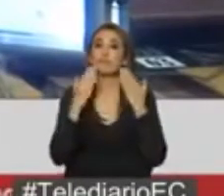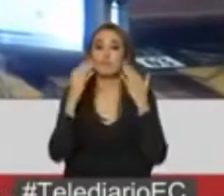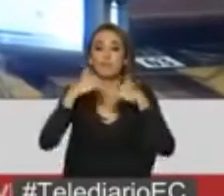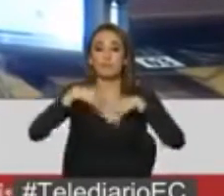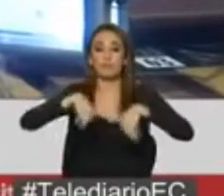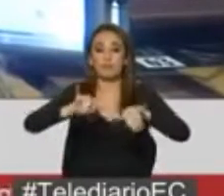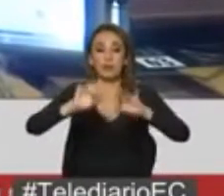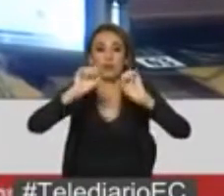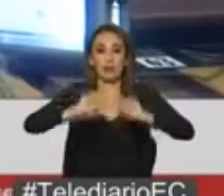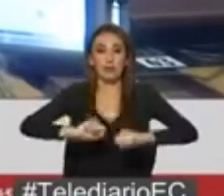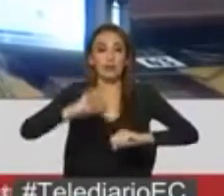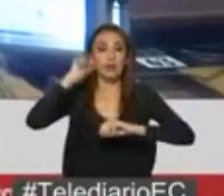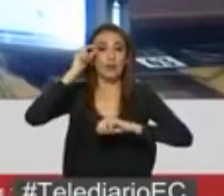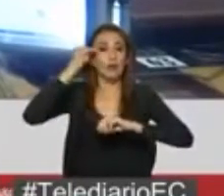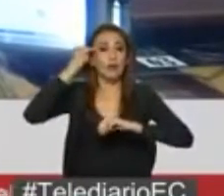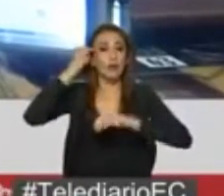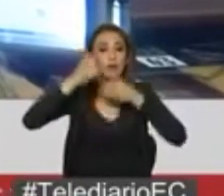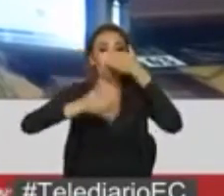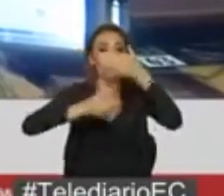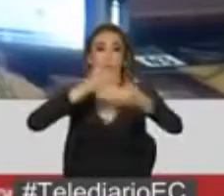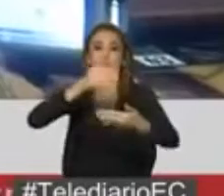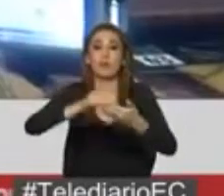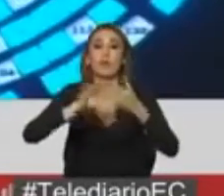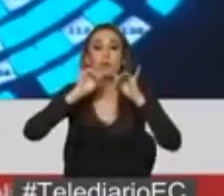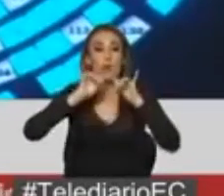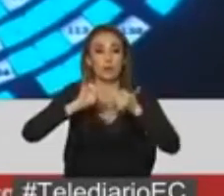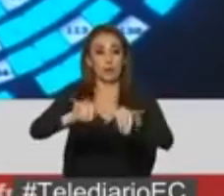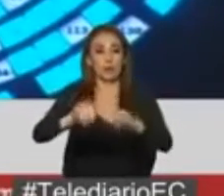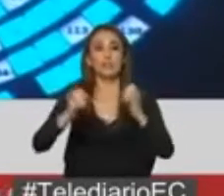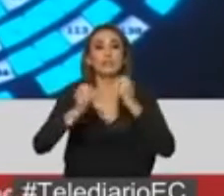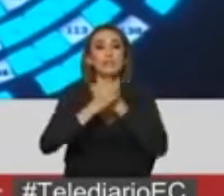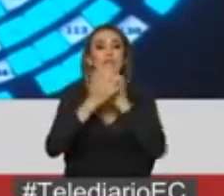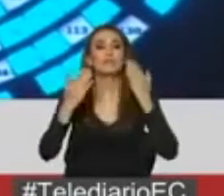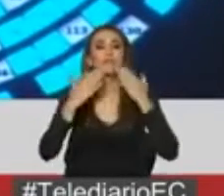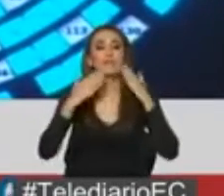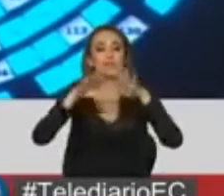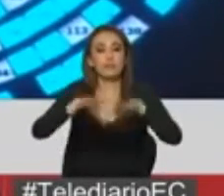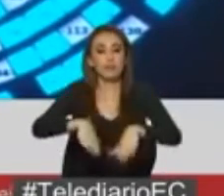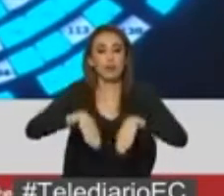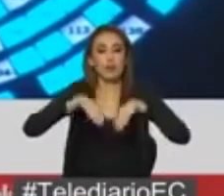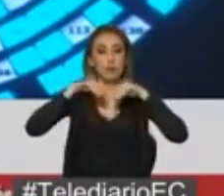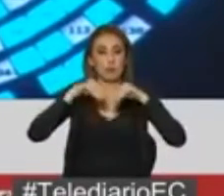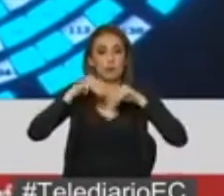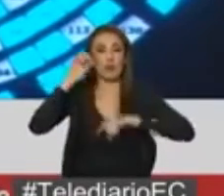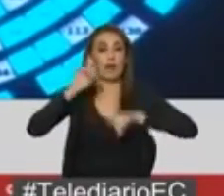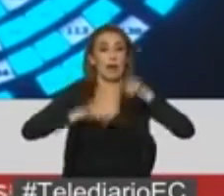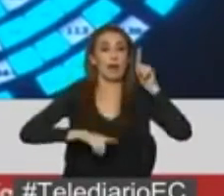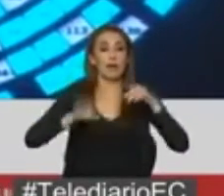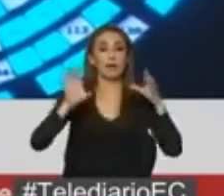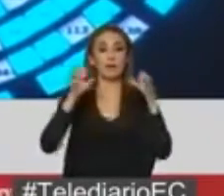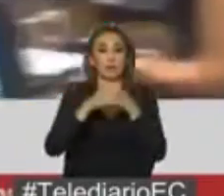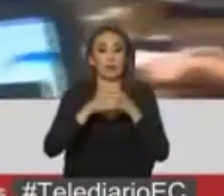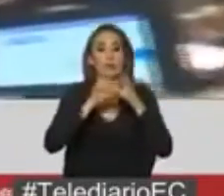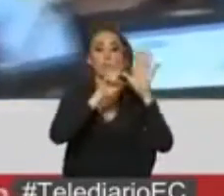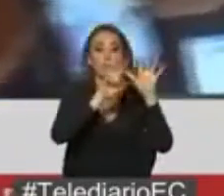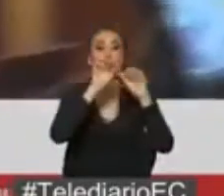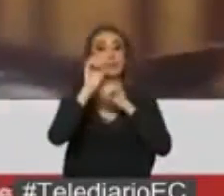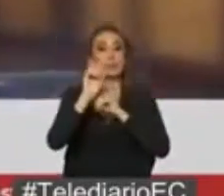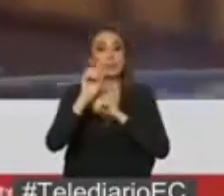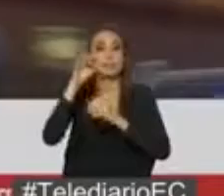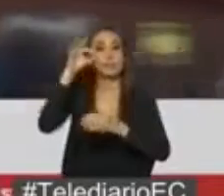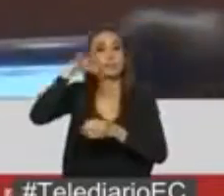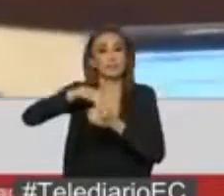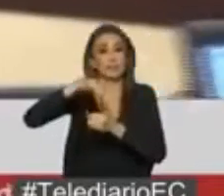problemas de gobernabilidad, esto se resuelve con votos, con una mayoría absoluta, es decir, con 70 votos. Y los